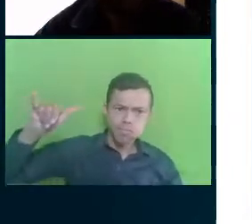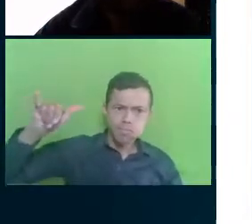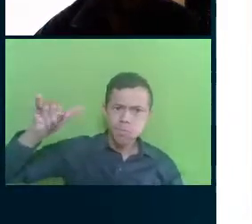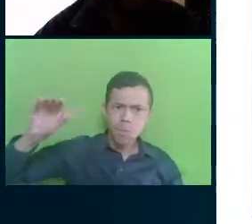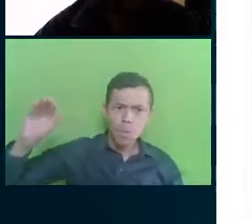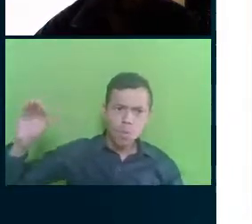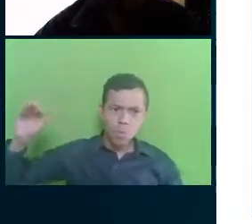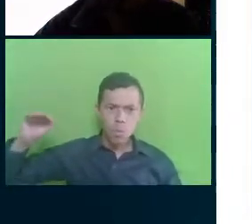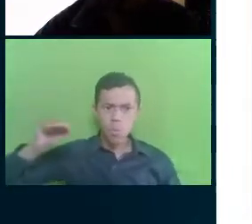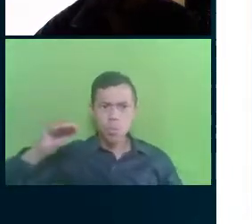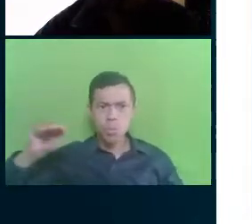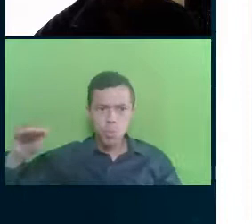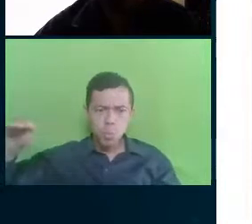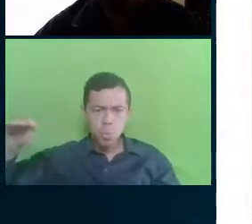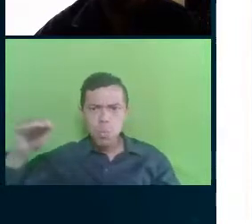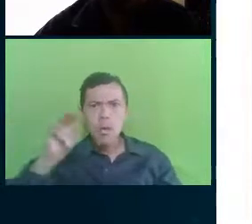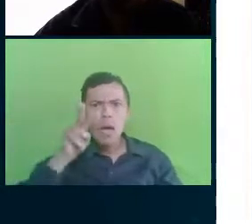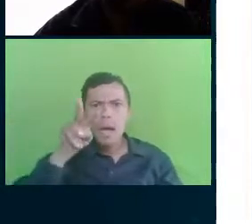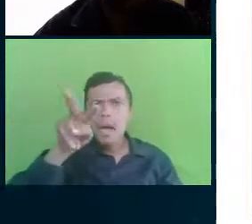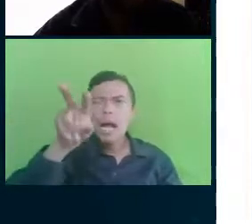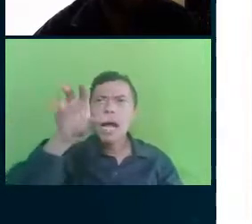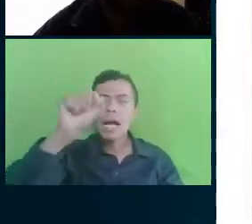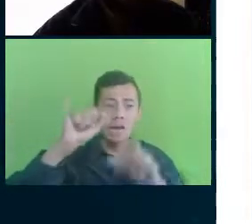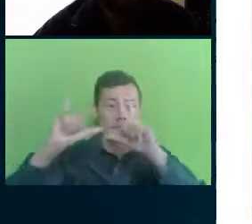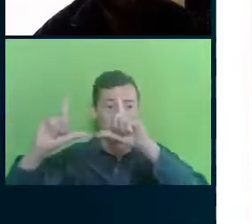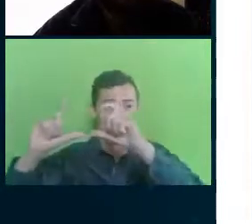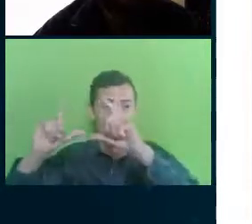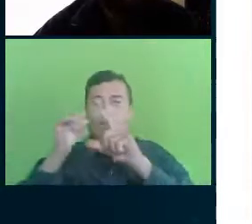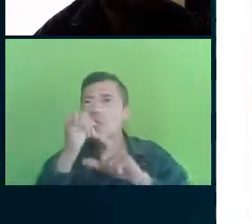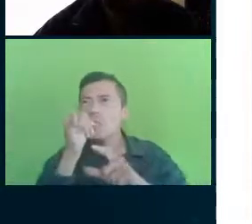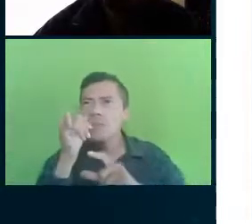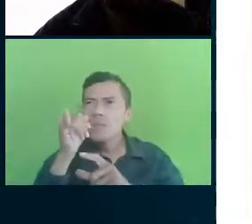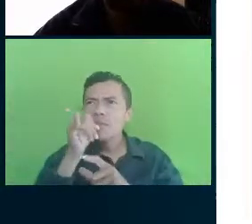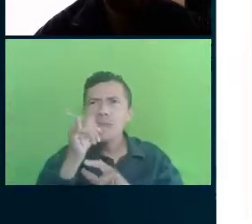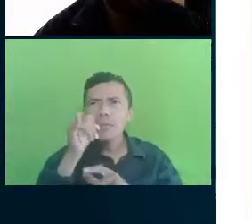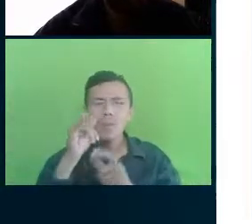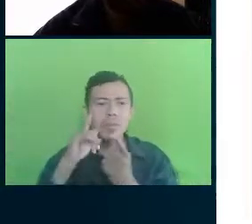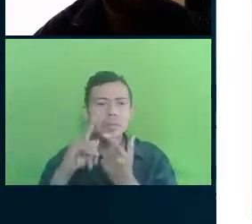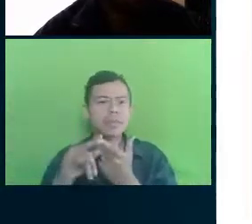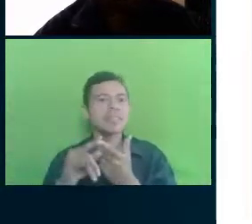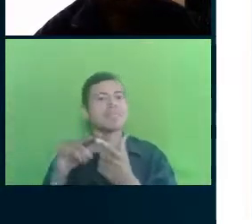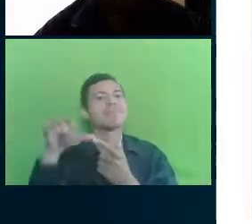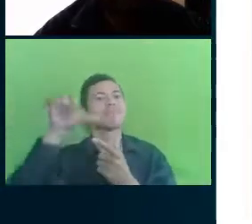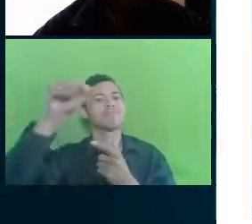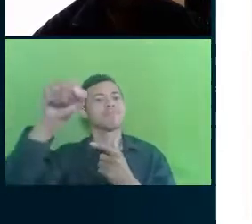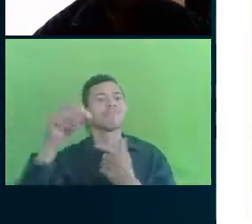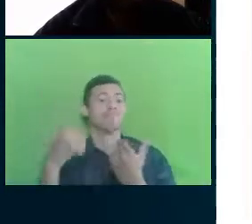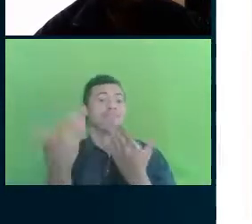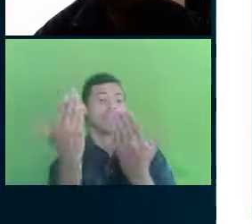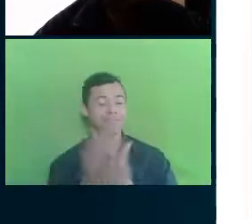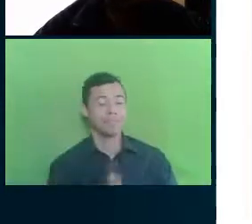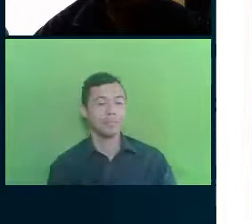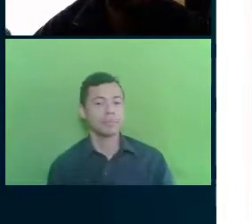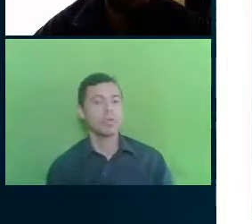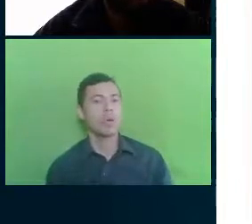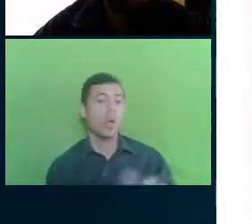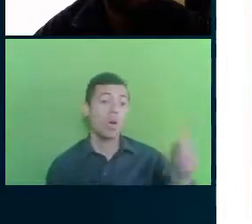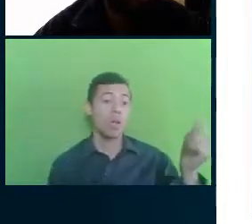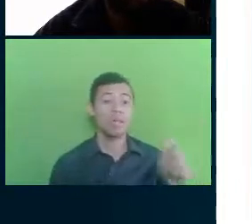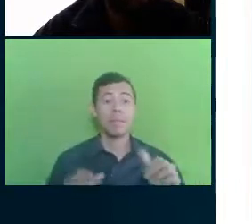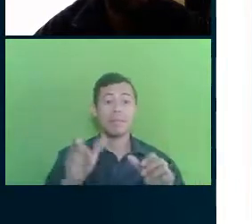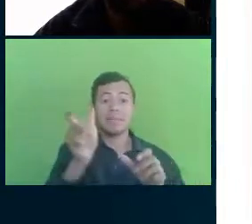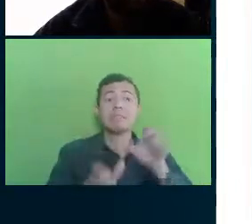algoritmo que al final del ejercicio pueda detectar sin tener que poner en riesgo a alguna persona que se suba a que mire